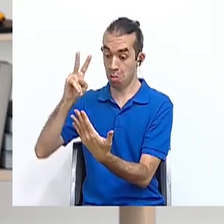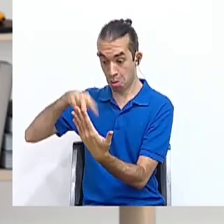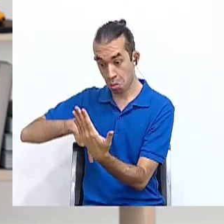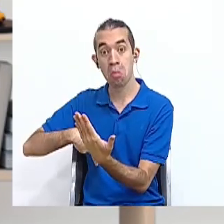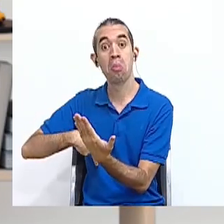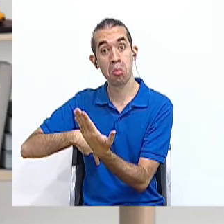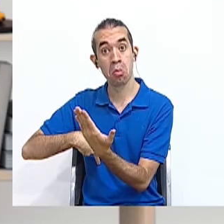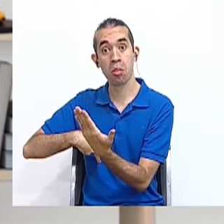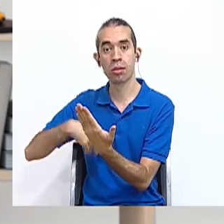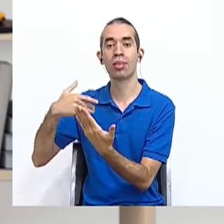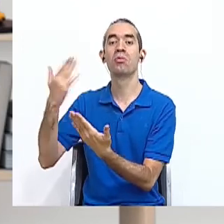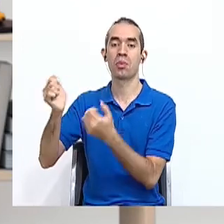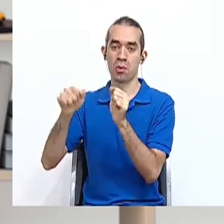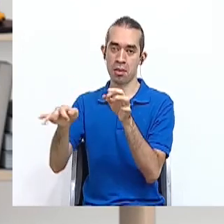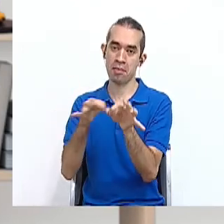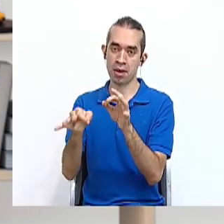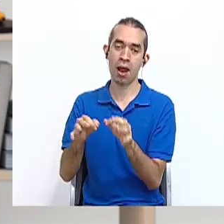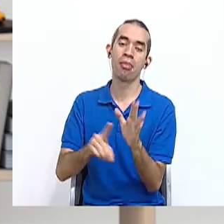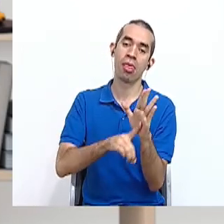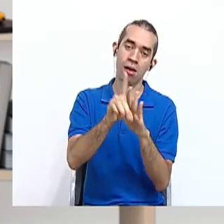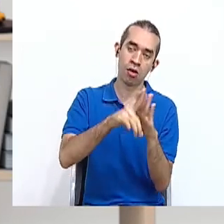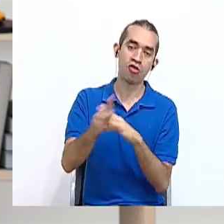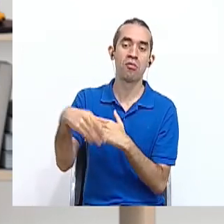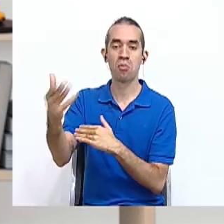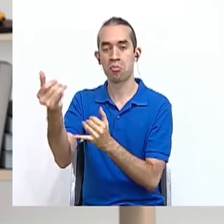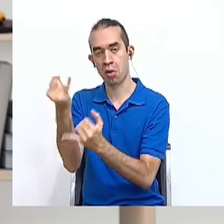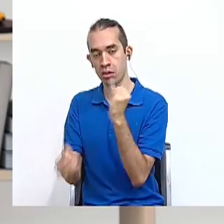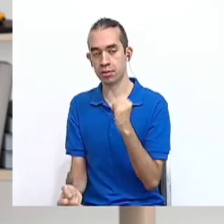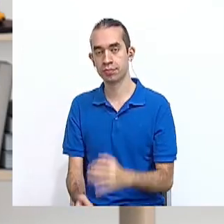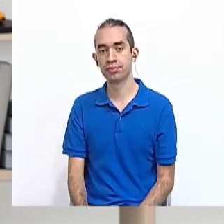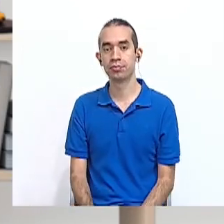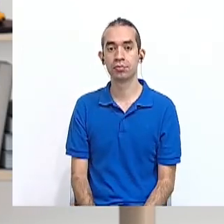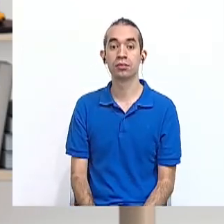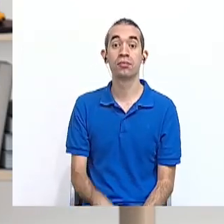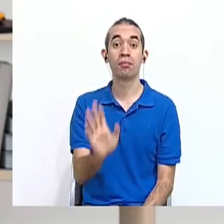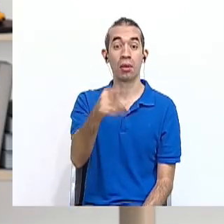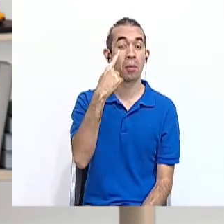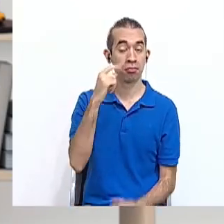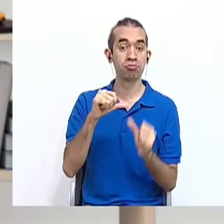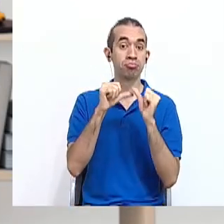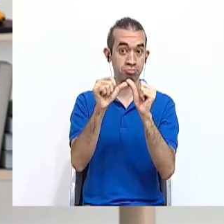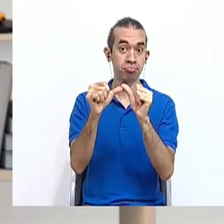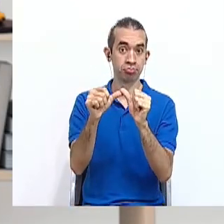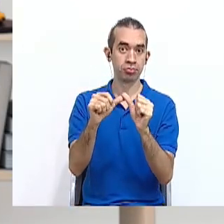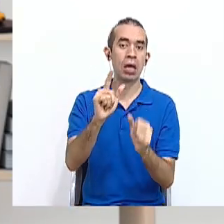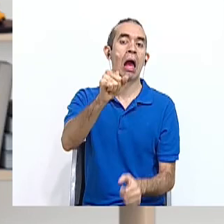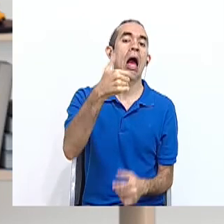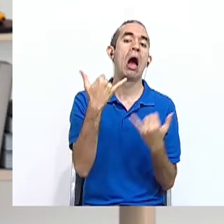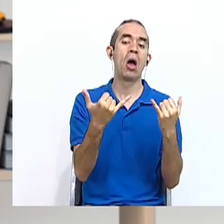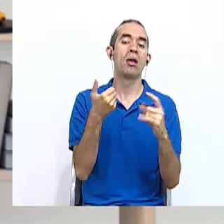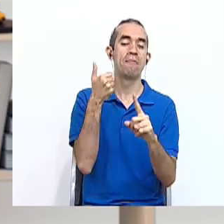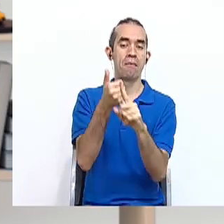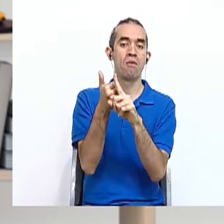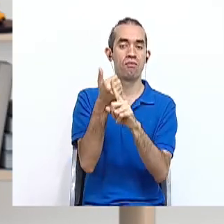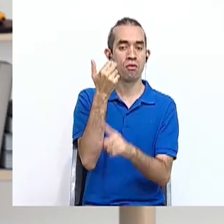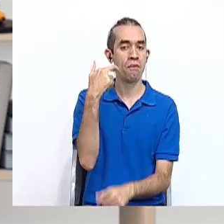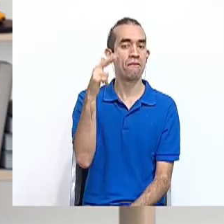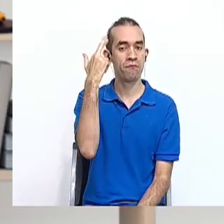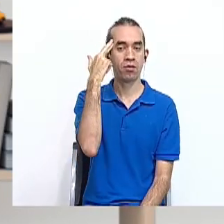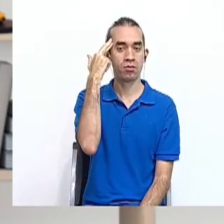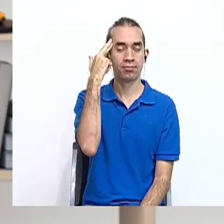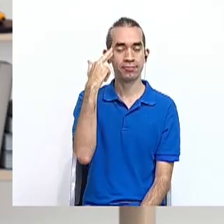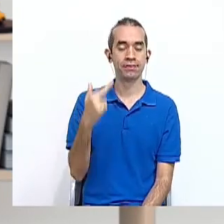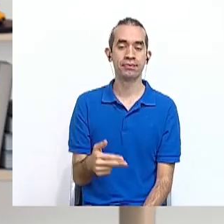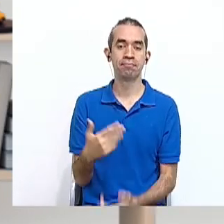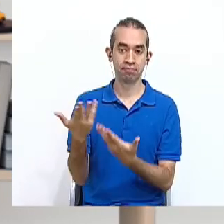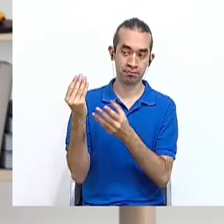proceso luego para el desarrollo de la conclusión. Muy bien, antes de continuar tenemos que ir a nuestra autorreflexión. ¿Está bien? Así que,